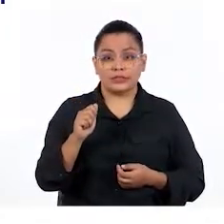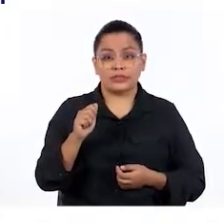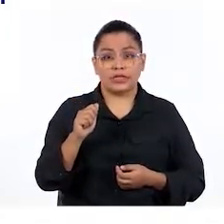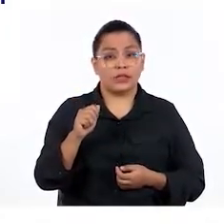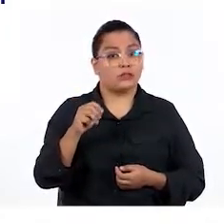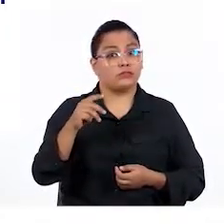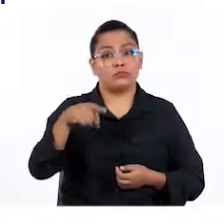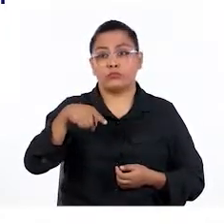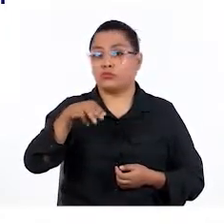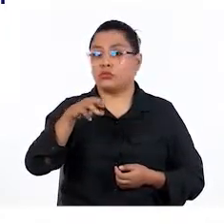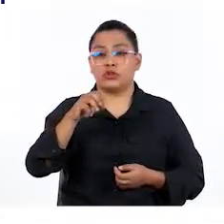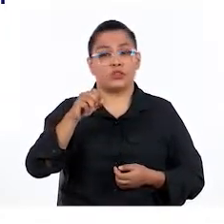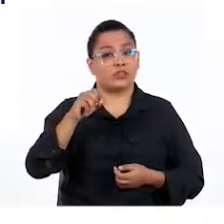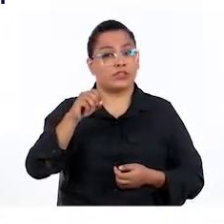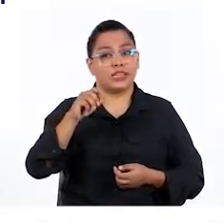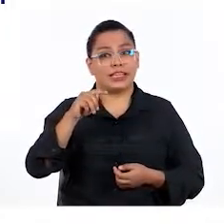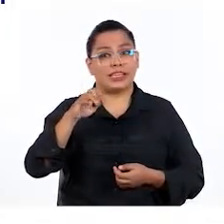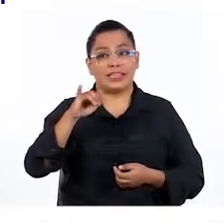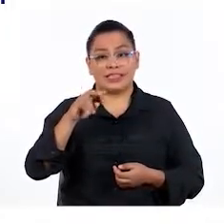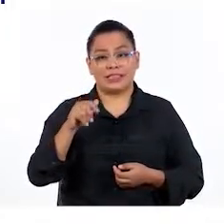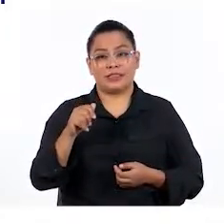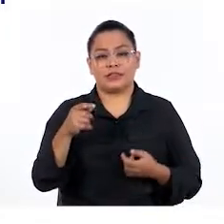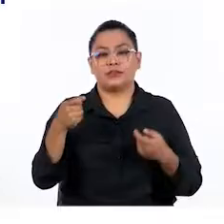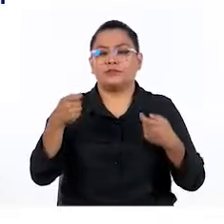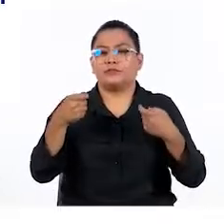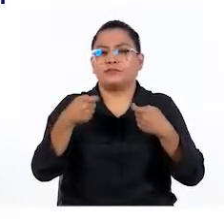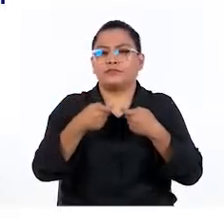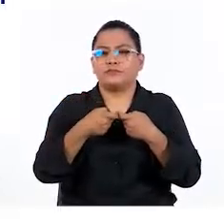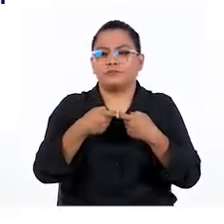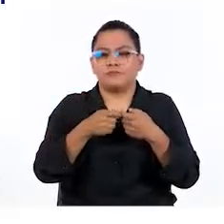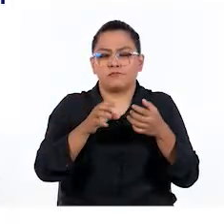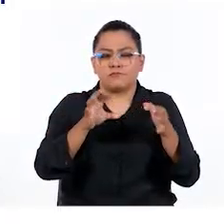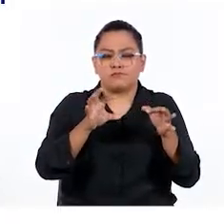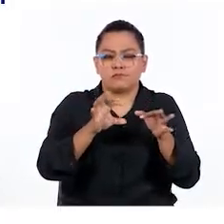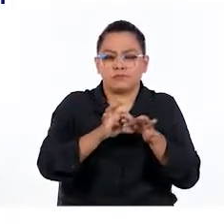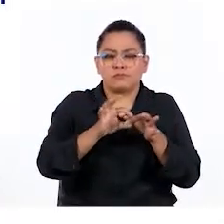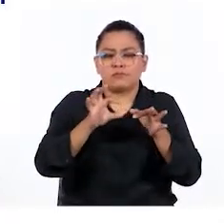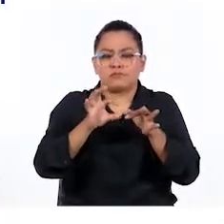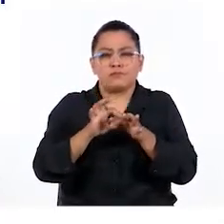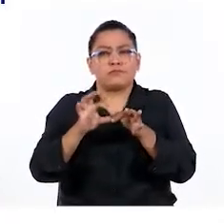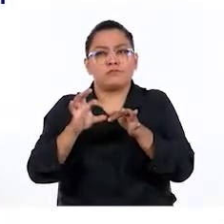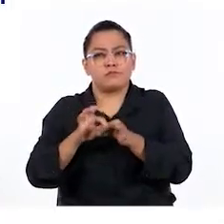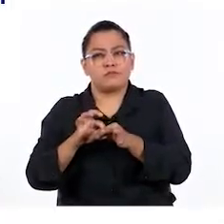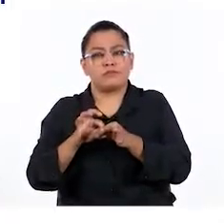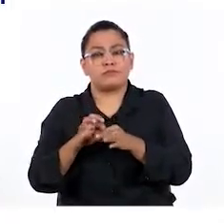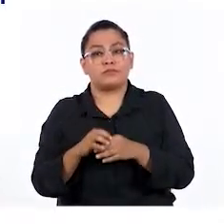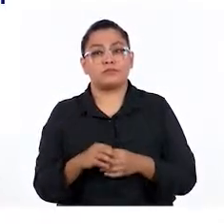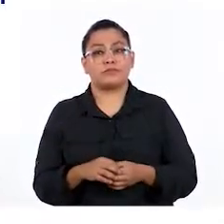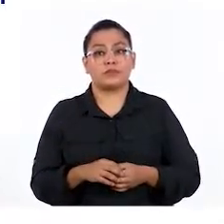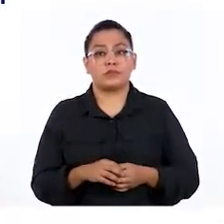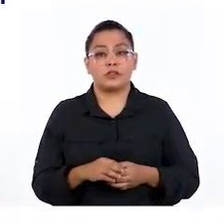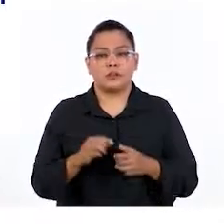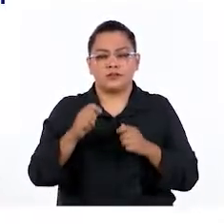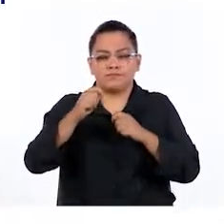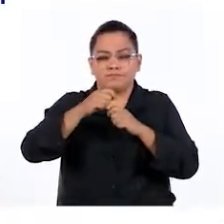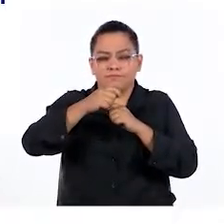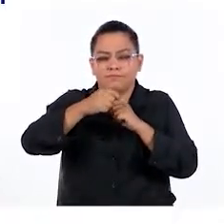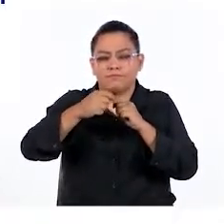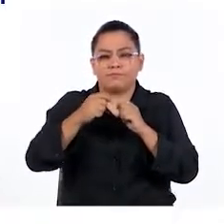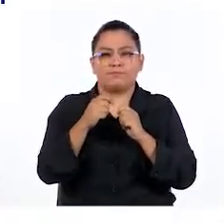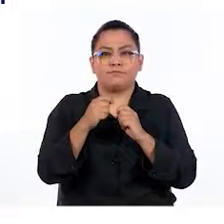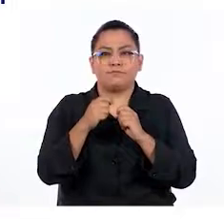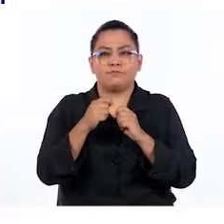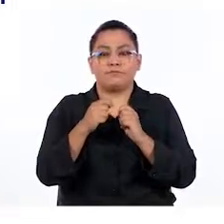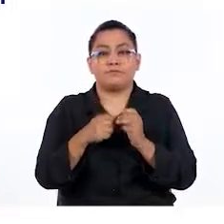Esta energía consiste en unos enlaces inestables que se encuentran en una molécula que se encuentra